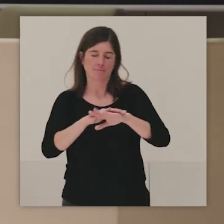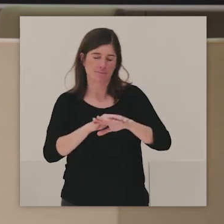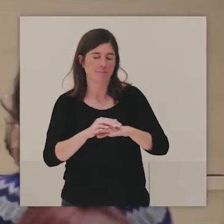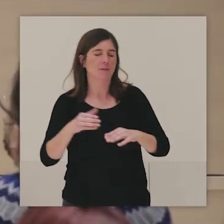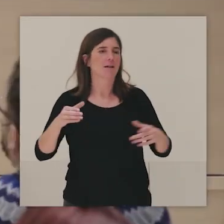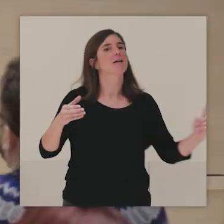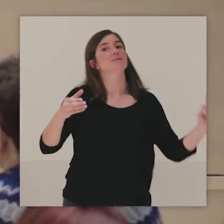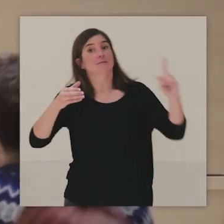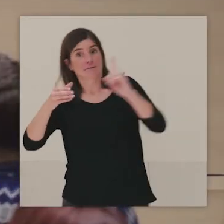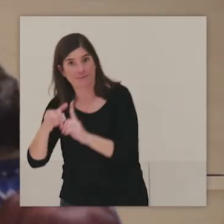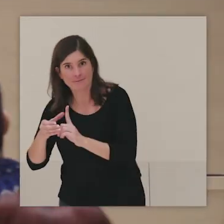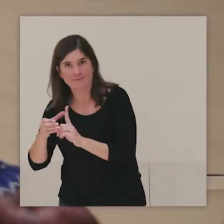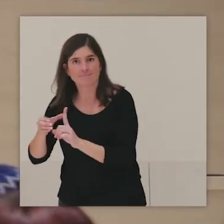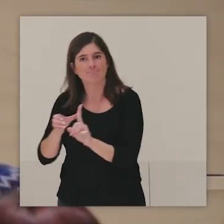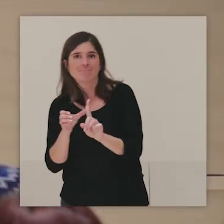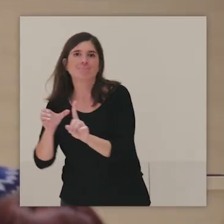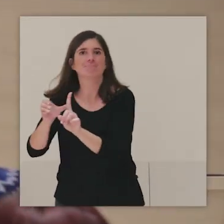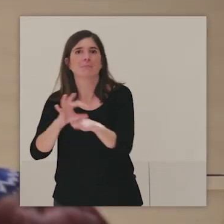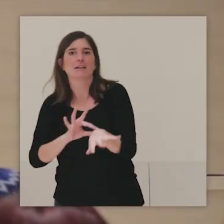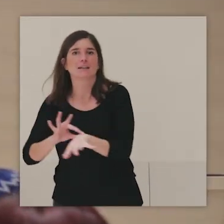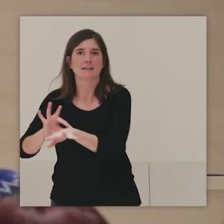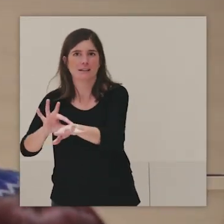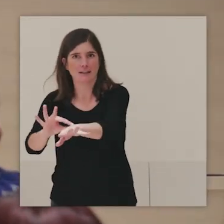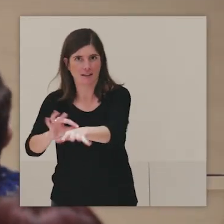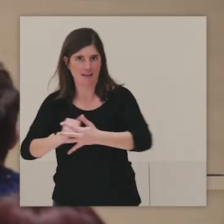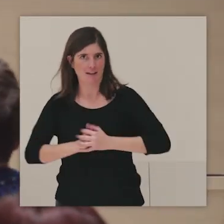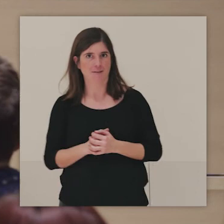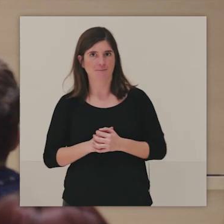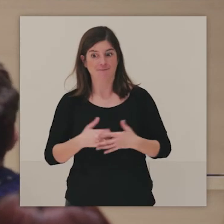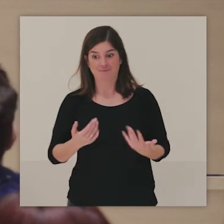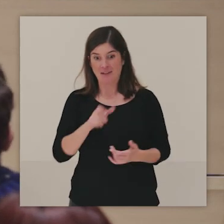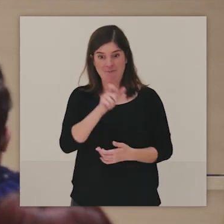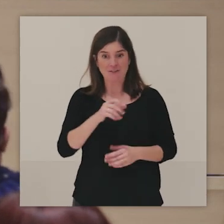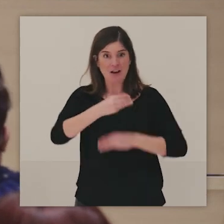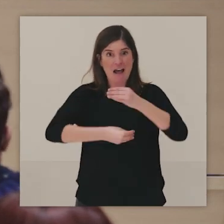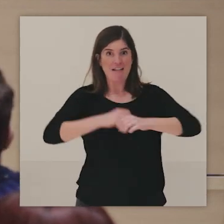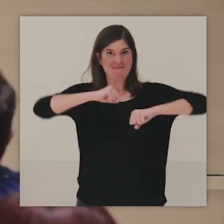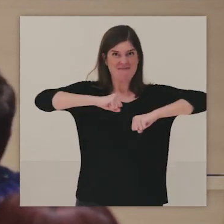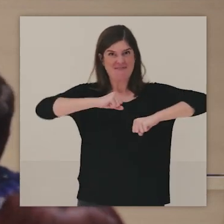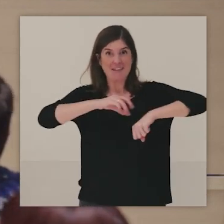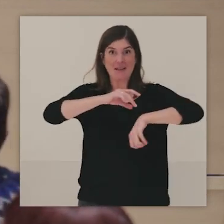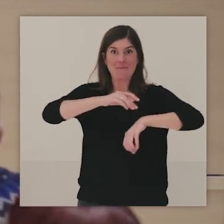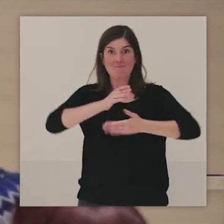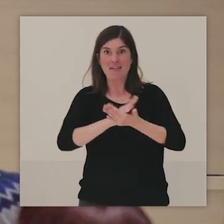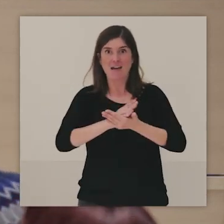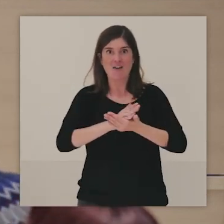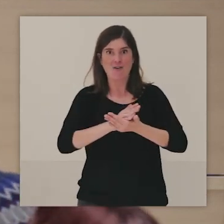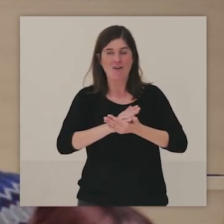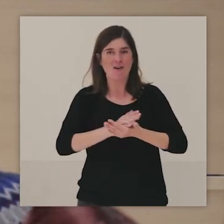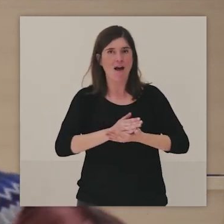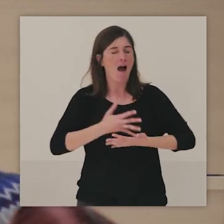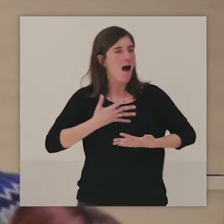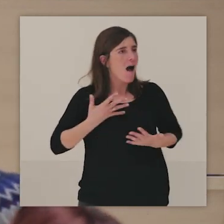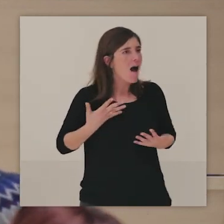grupos que, pues eso, las personas que participan como mediadoras disfrutan mucho, las personas que van de los grupos también